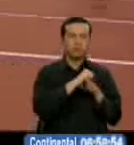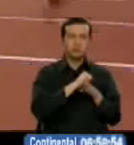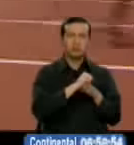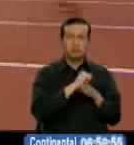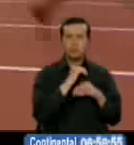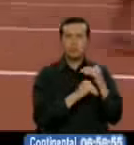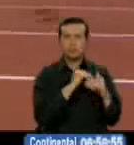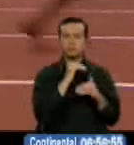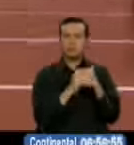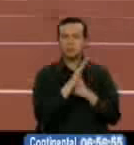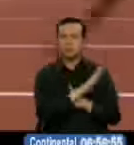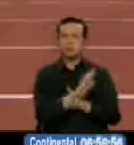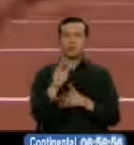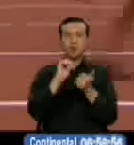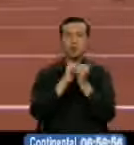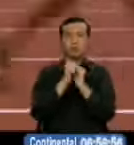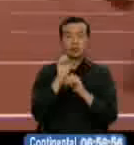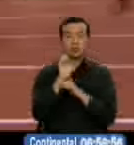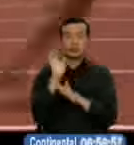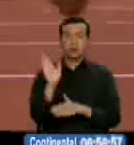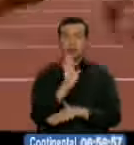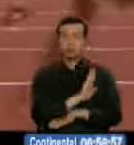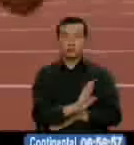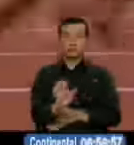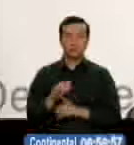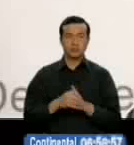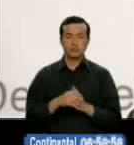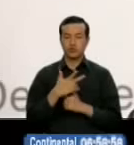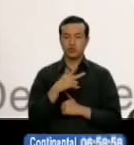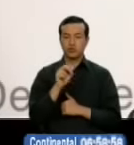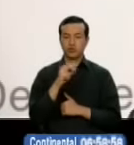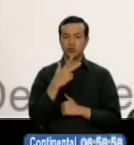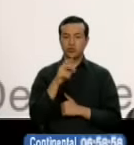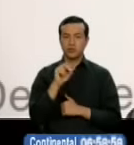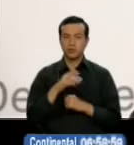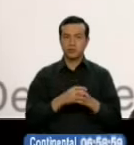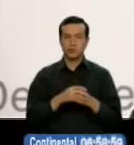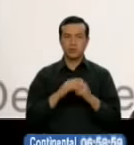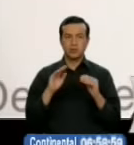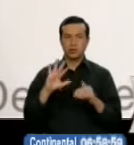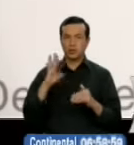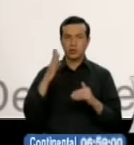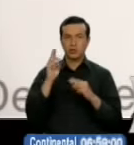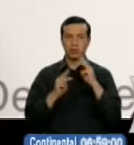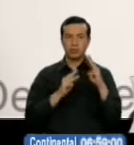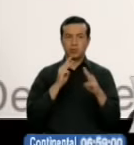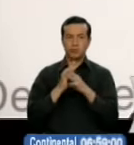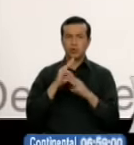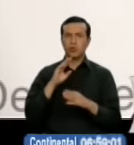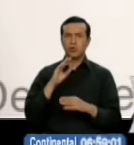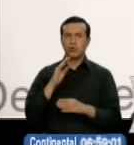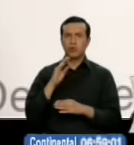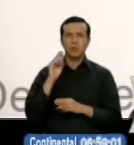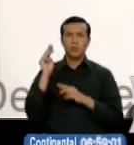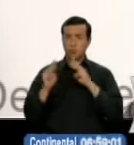tenido los deportistas tricolores. Andrés Chocho, rankeado quinto en el mundo, quinto